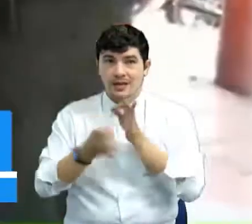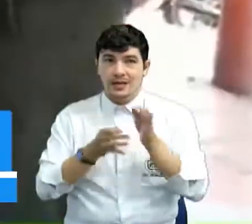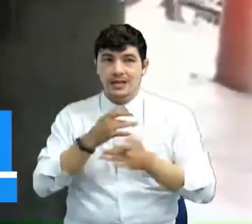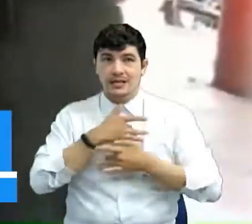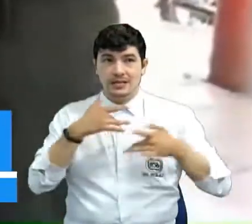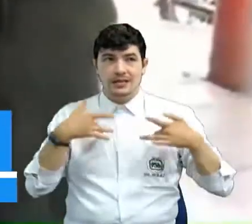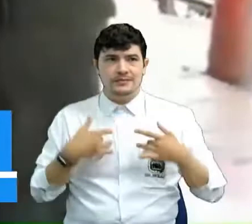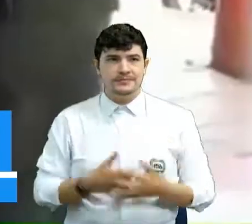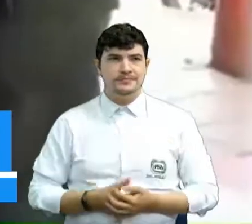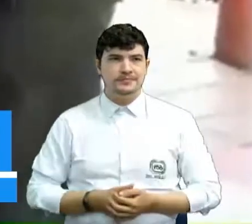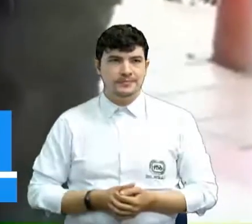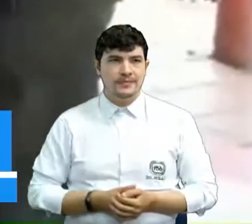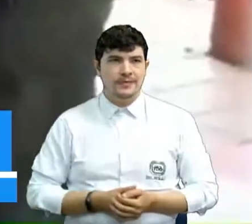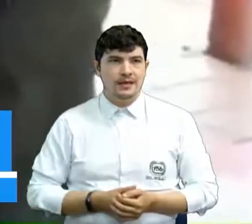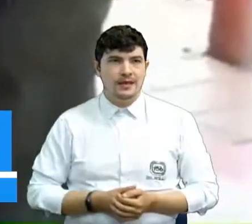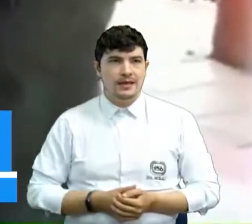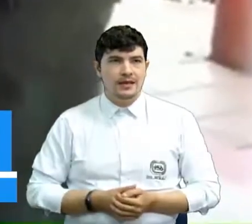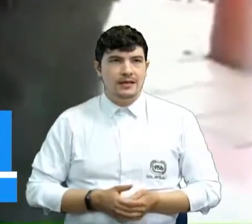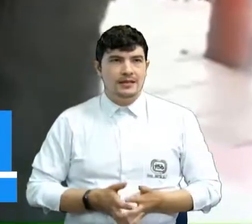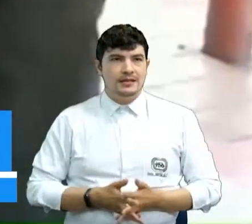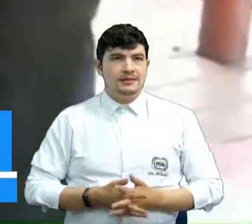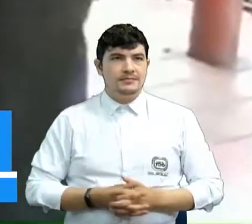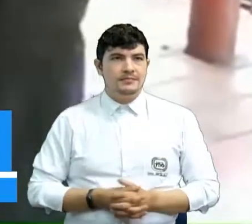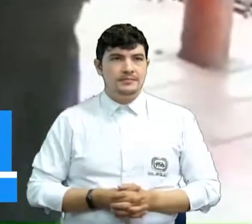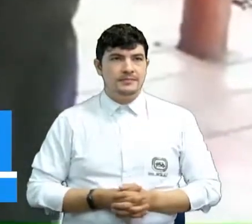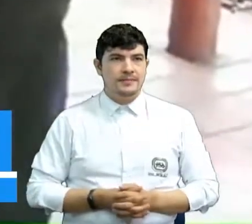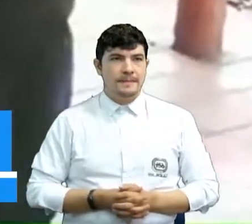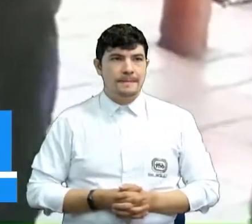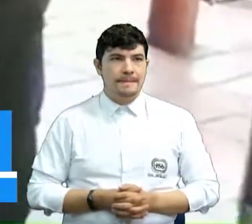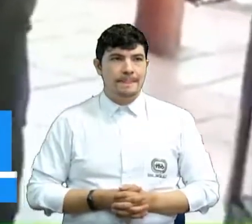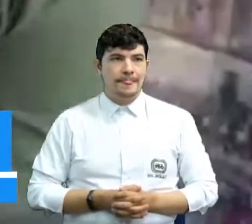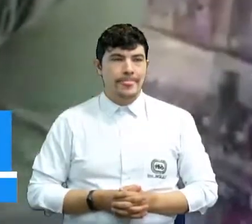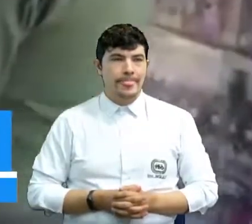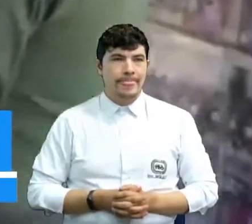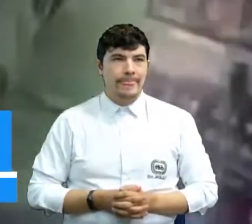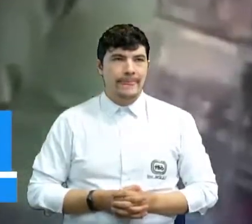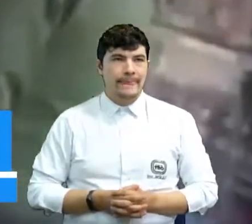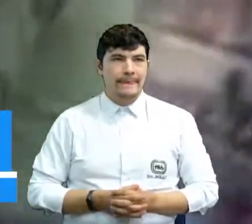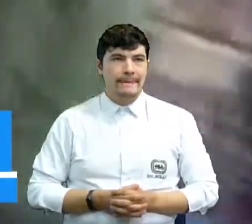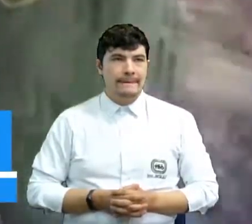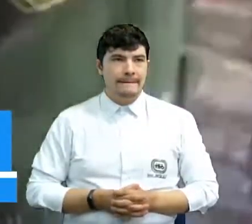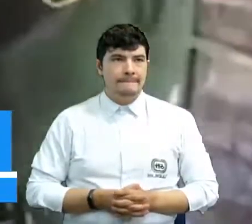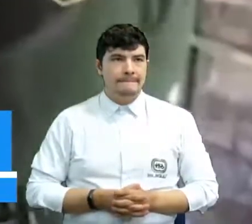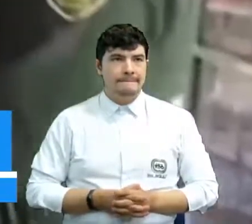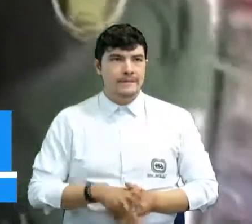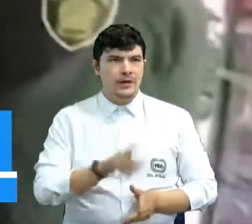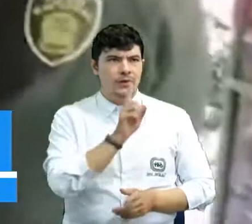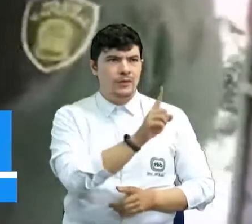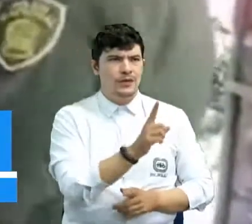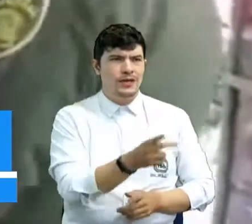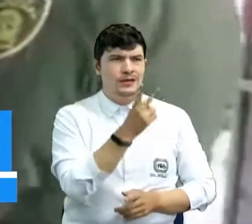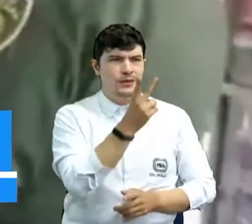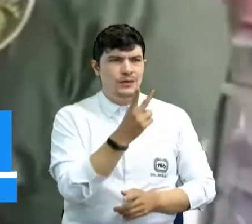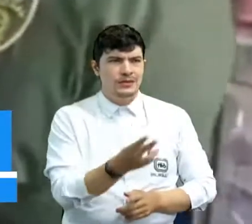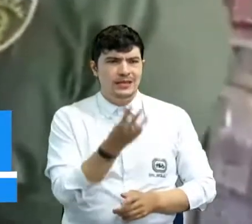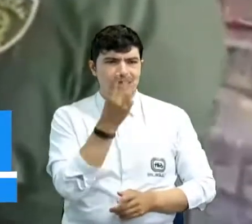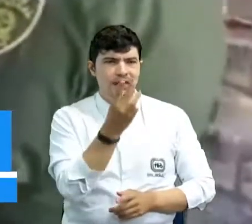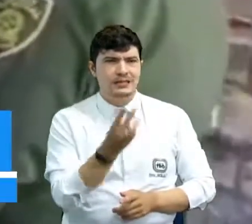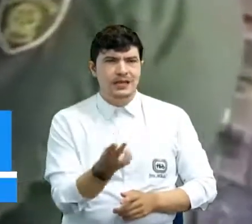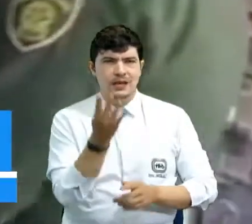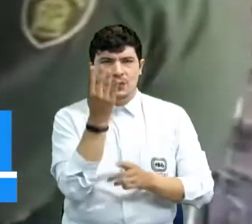bioseguridad, como el exceso de personal dentro de un establecimiento comercial. Tenemos una, dos, tres, cuatro